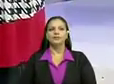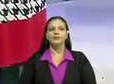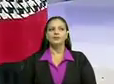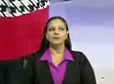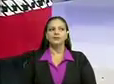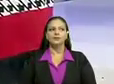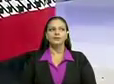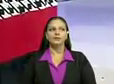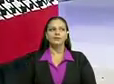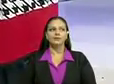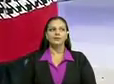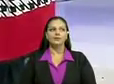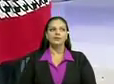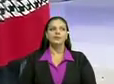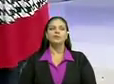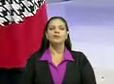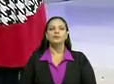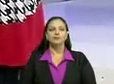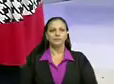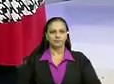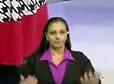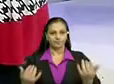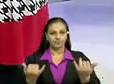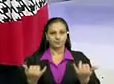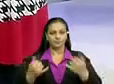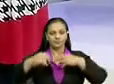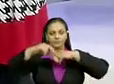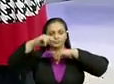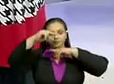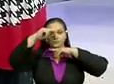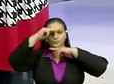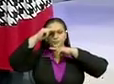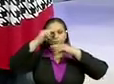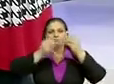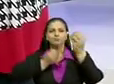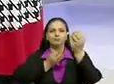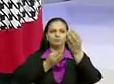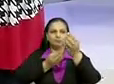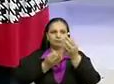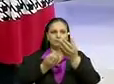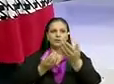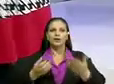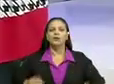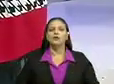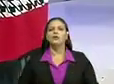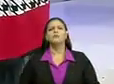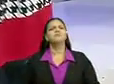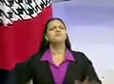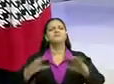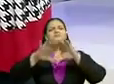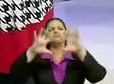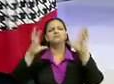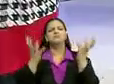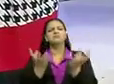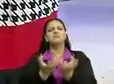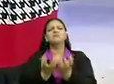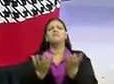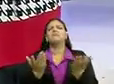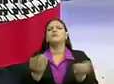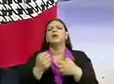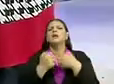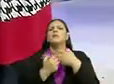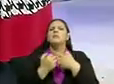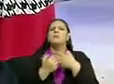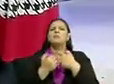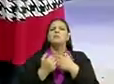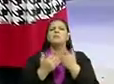La gente quiere informarse porque los viernes, como nunca, quieren estar pila. ¿Qué pasa en el mundo? ¿Qué pasa en nuestro ambiente